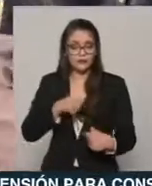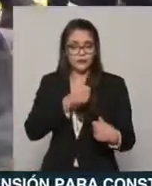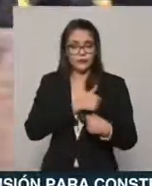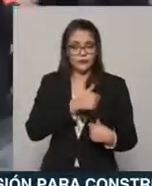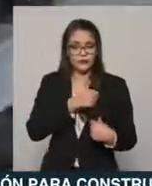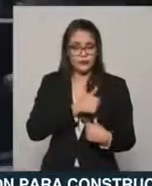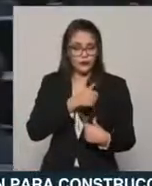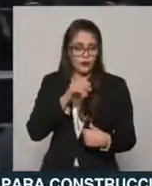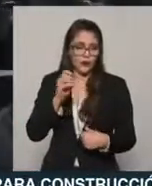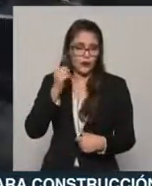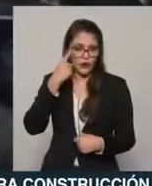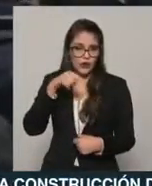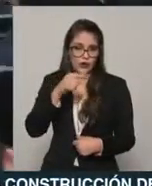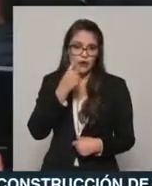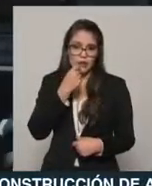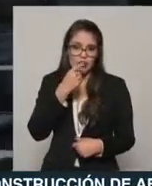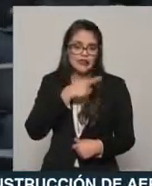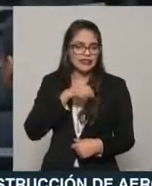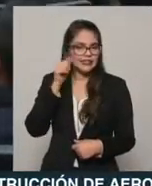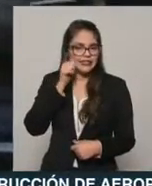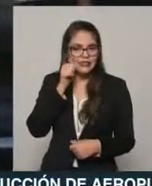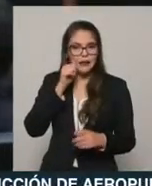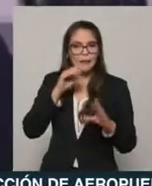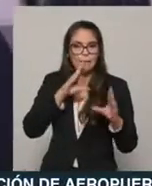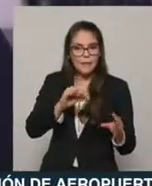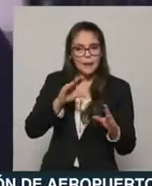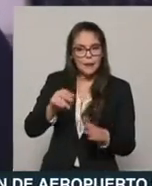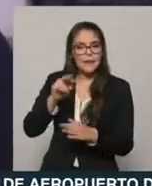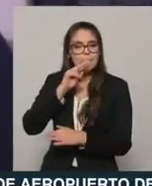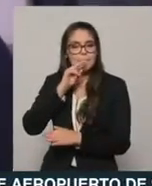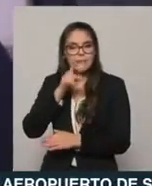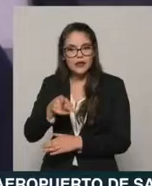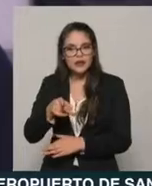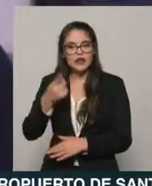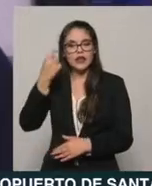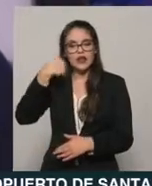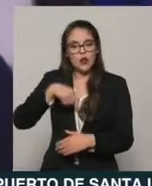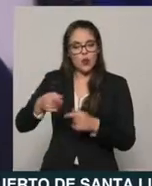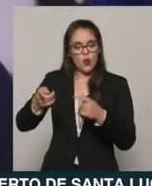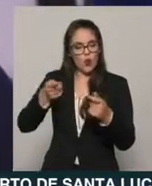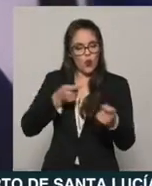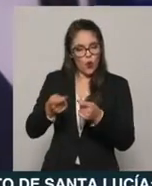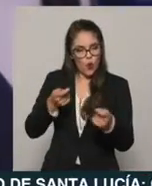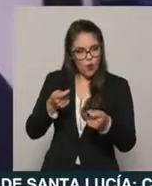Policía Capitalina les dan una mejor preparación. Manejo de emociones,